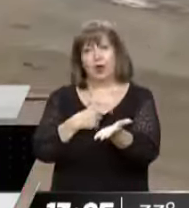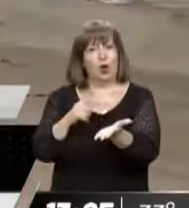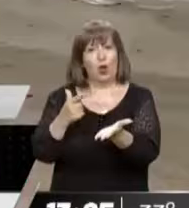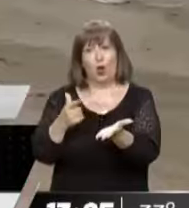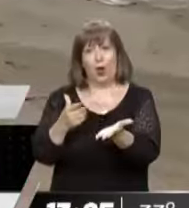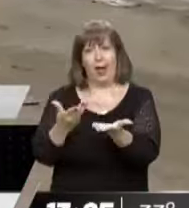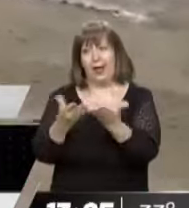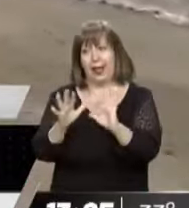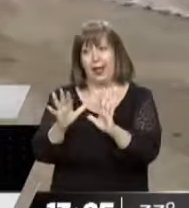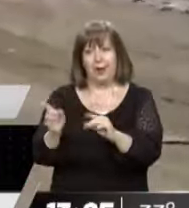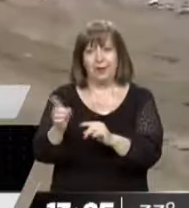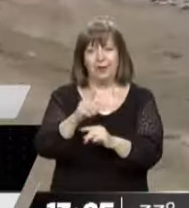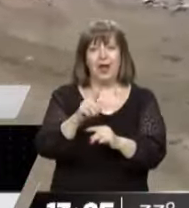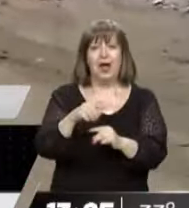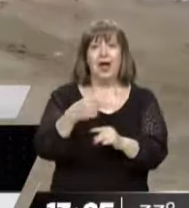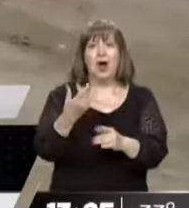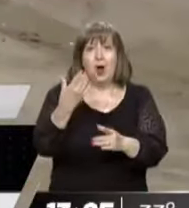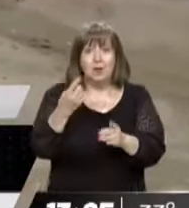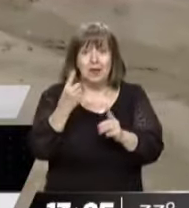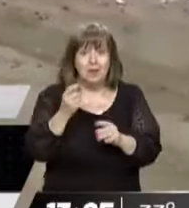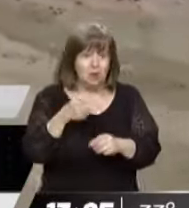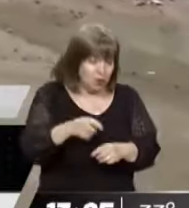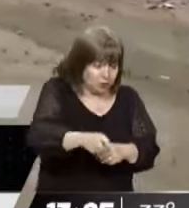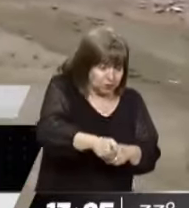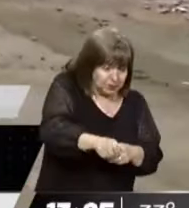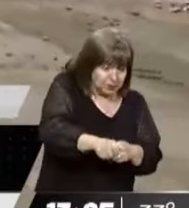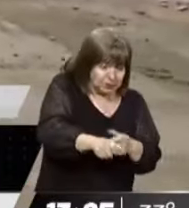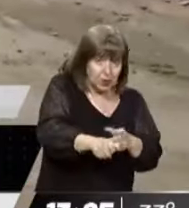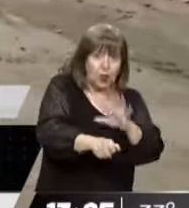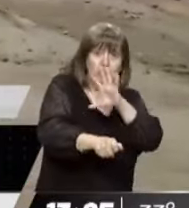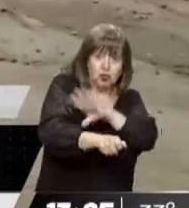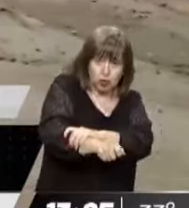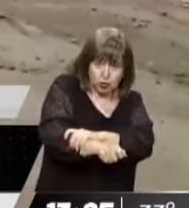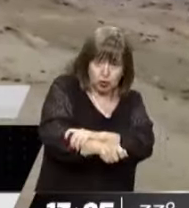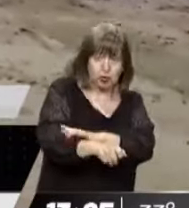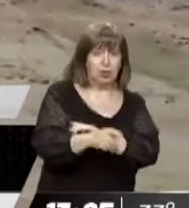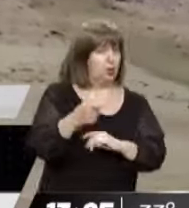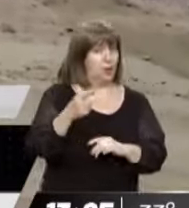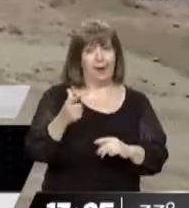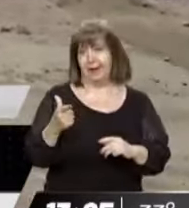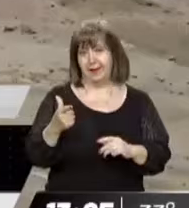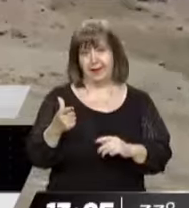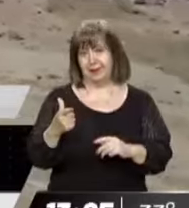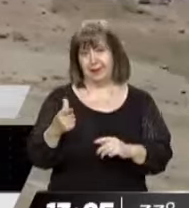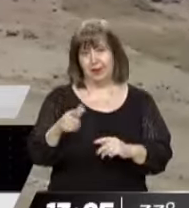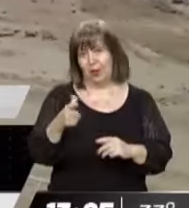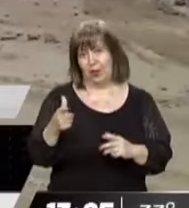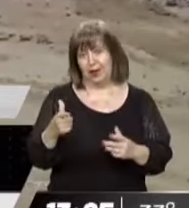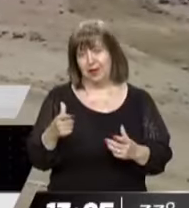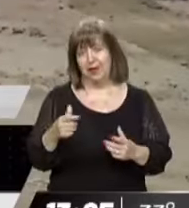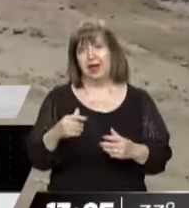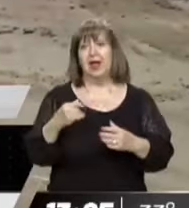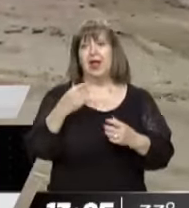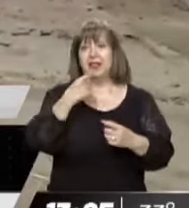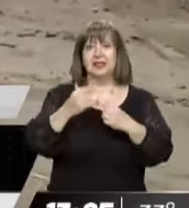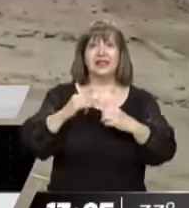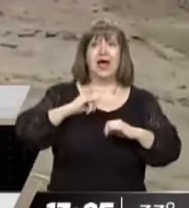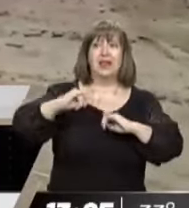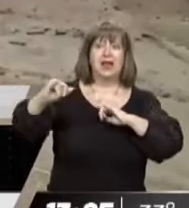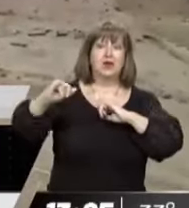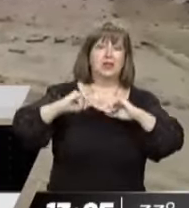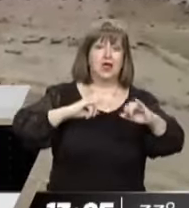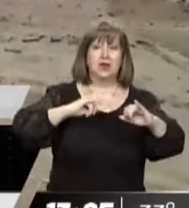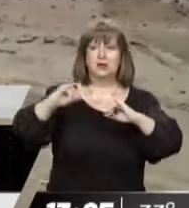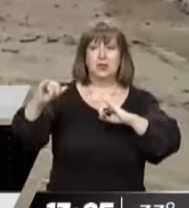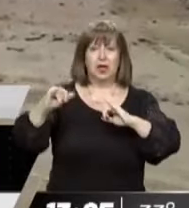que lo hayan encontrado iniciando un fuego. La gente, por ejemplo, hay un número de denuncias y lo hablamos con un bombero que dice, estamos locos